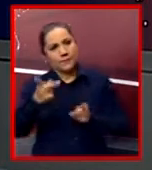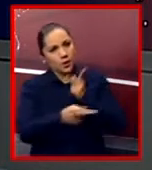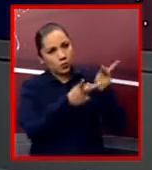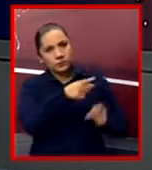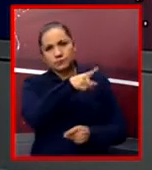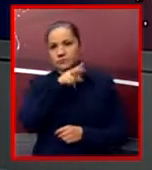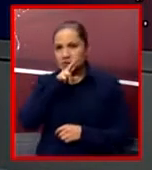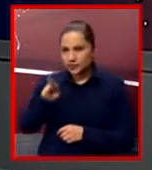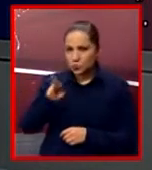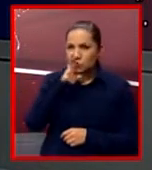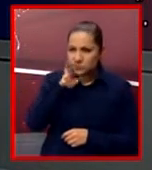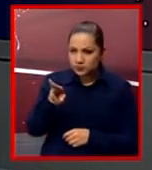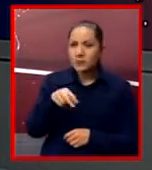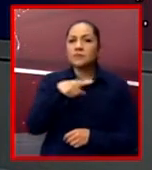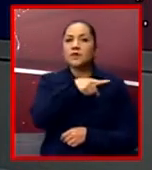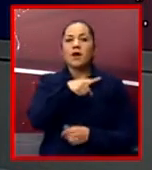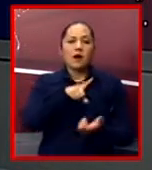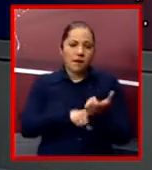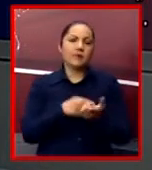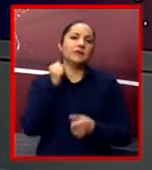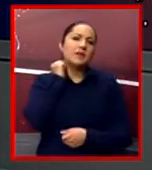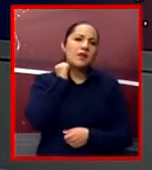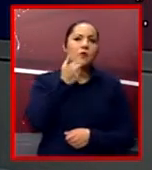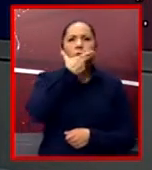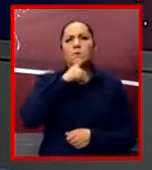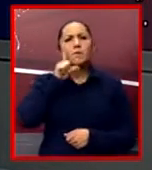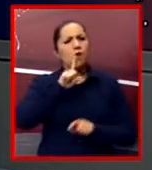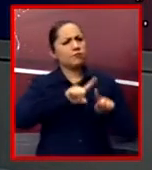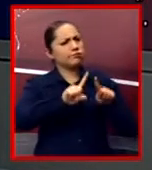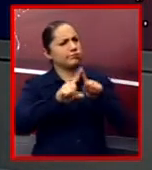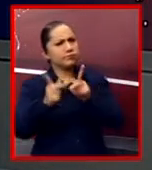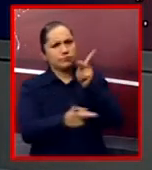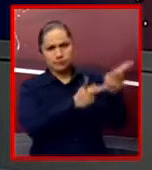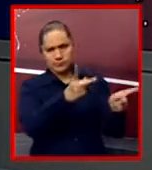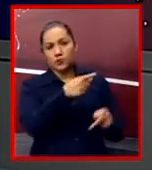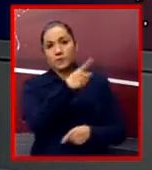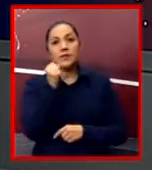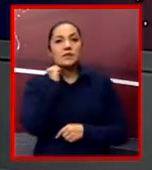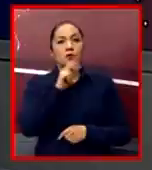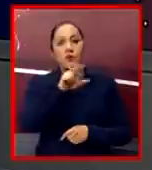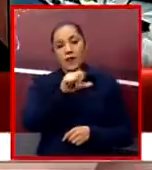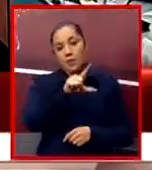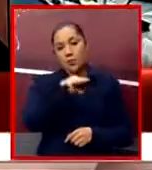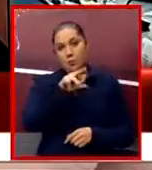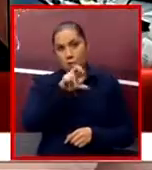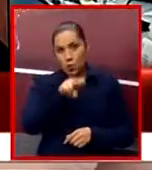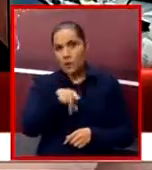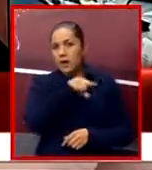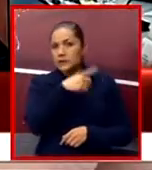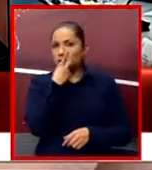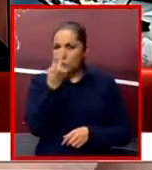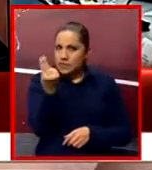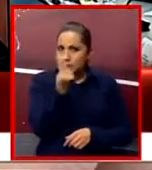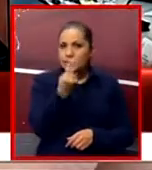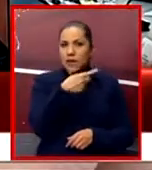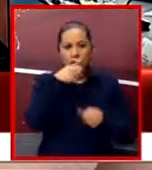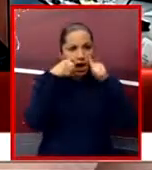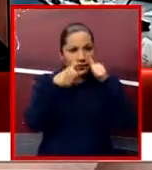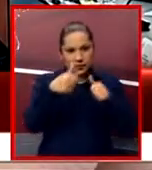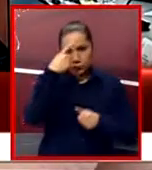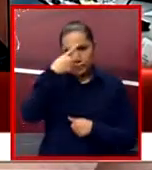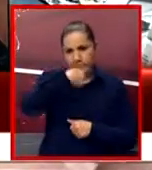réplicas, donde los legisladores plantearon sus cuestionamientos. El senador Raúl Morón llamó a fortalecer la atención médica ambulatoria.